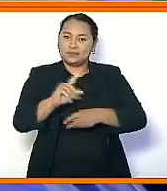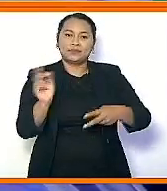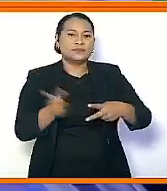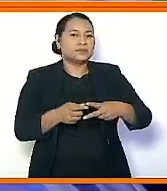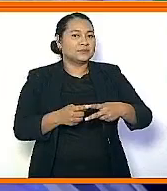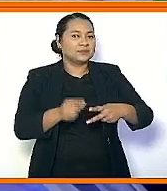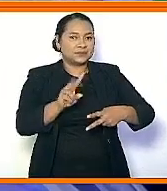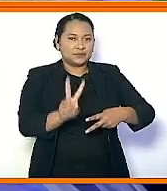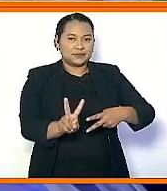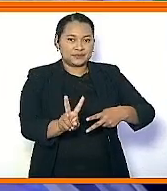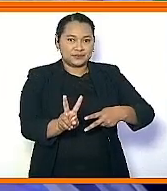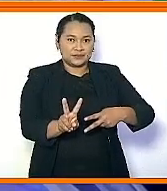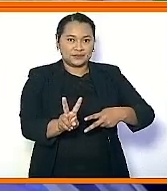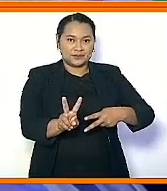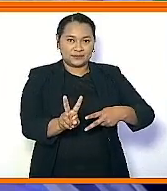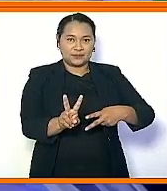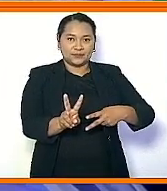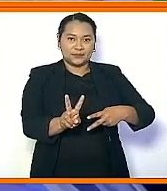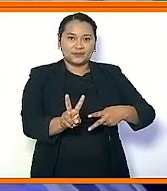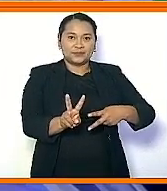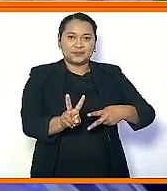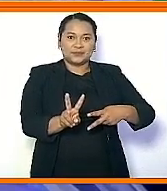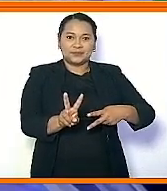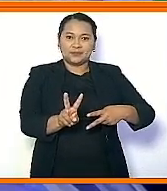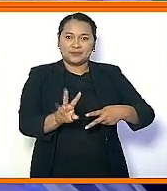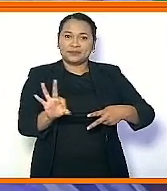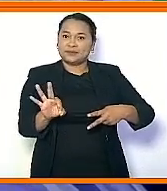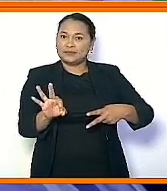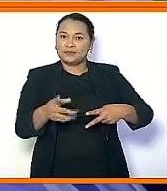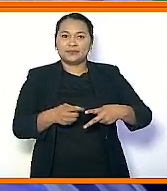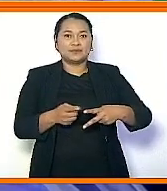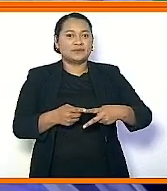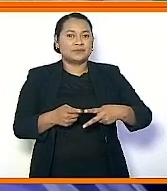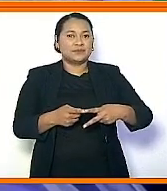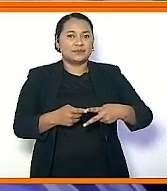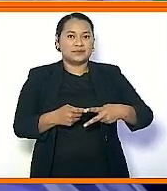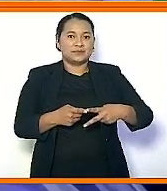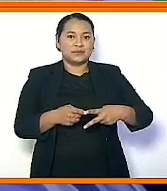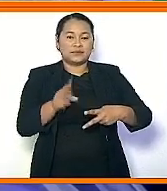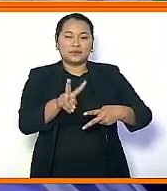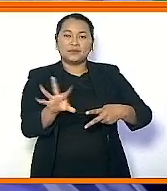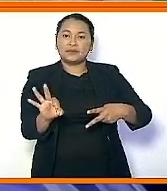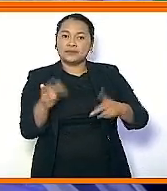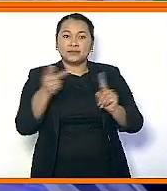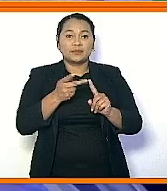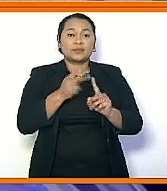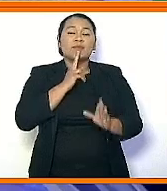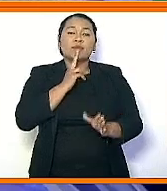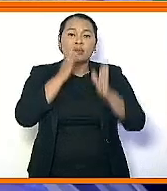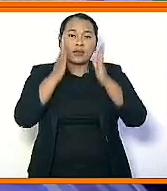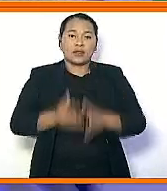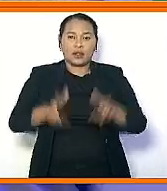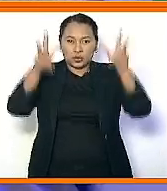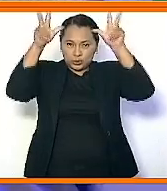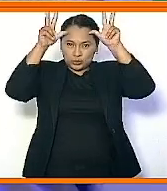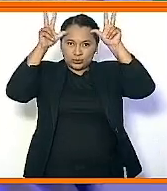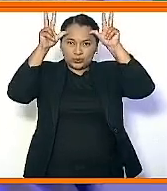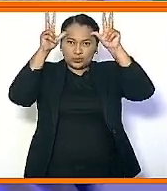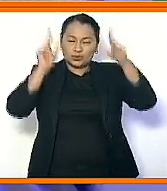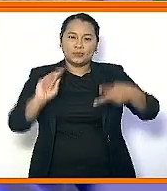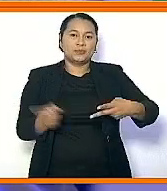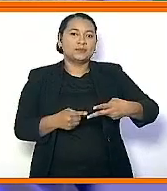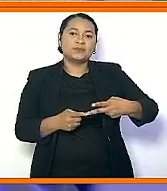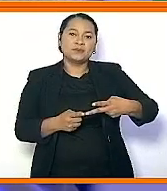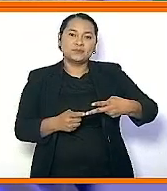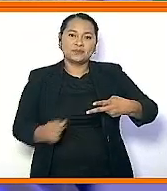2. Segundo dígito, el 9. Primer número ganador, 29, con su catrachada, venado. Segundo número